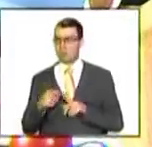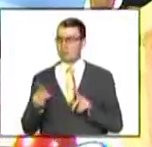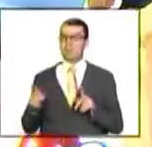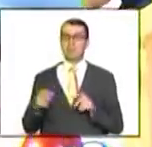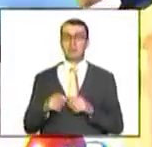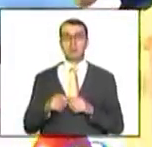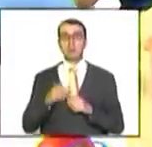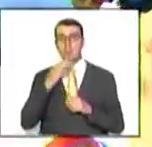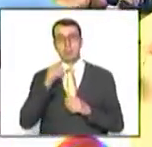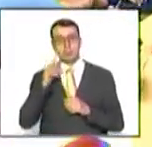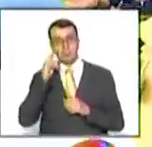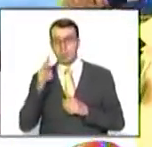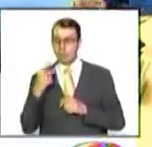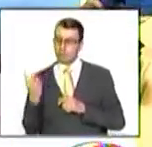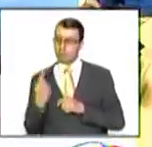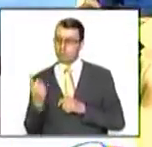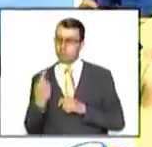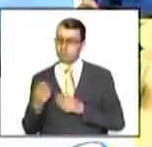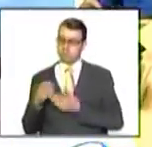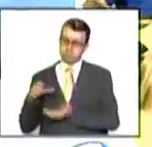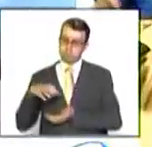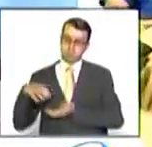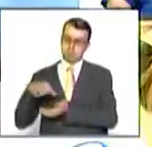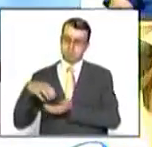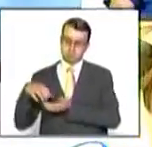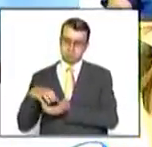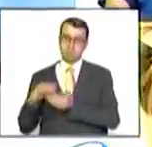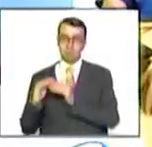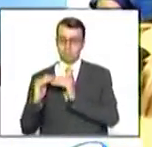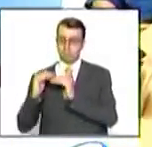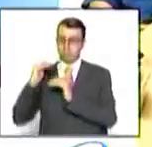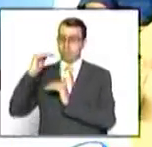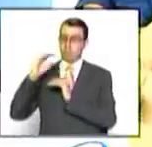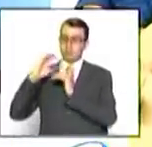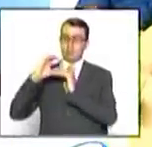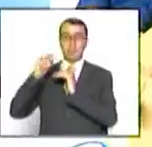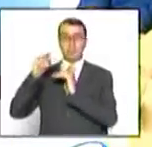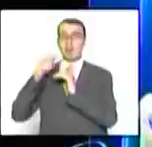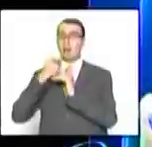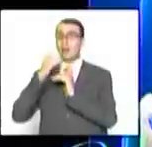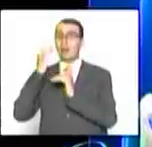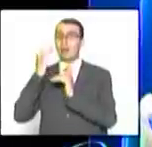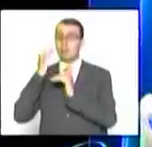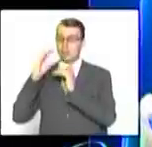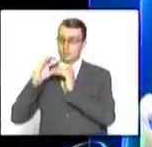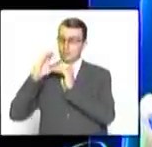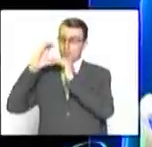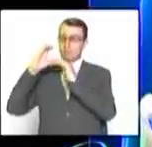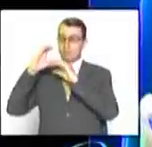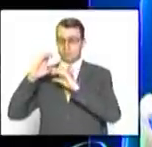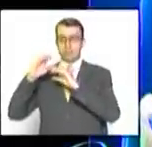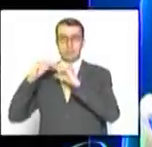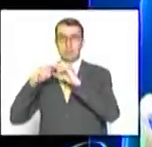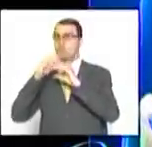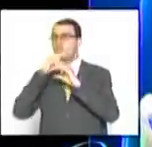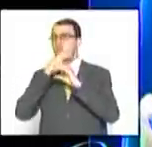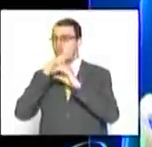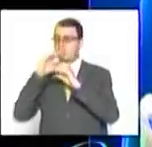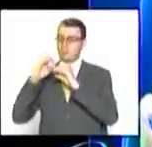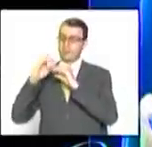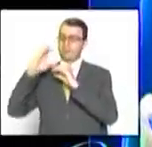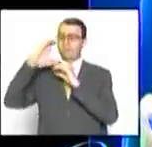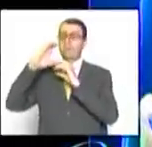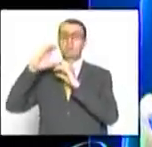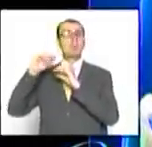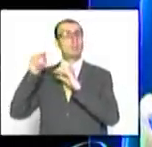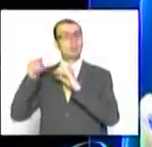la centrífuga para sacar el plasma. ¿Qué es ozonoterapia? Bueno, el ozono... Aquí está, perdón, bueno, antes de